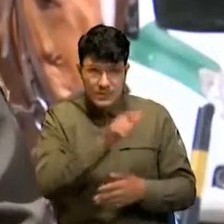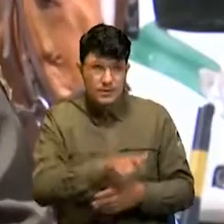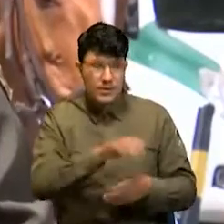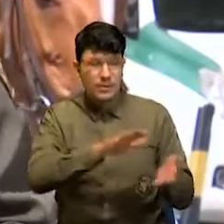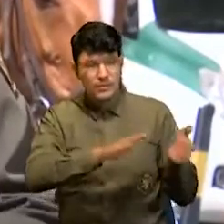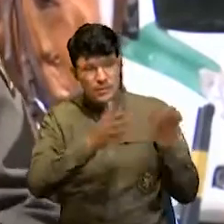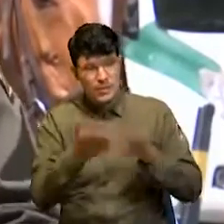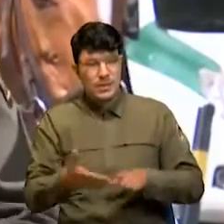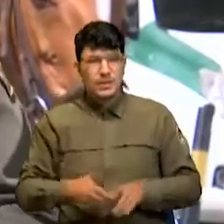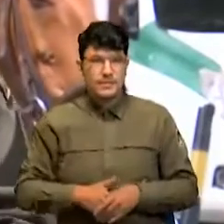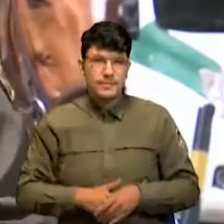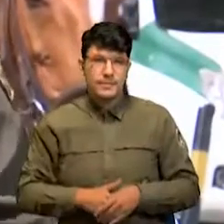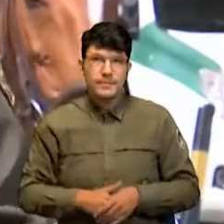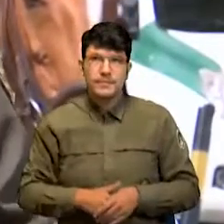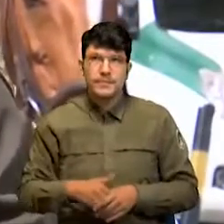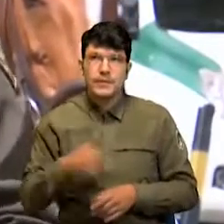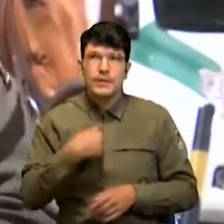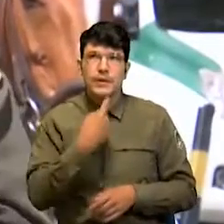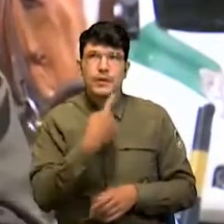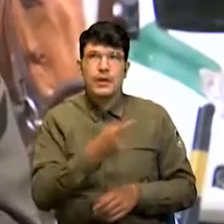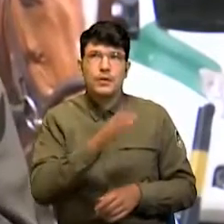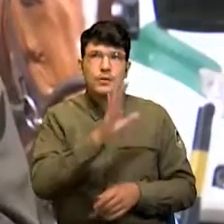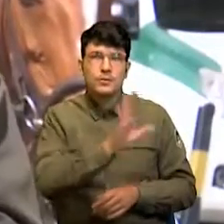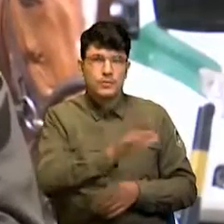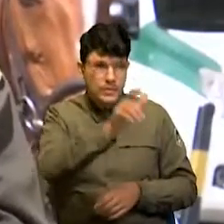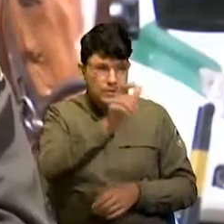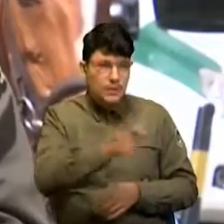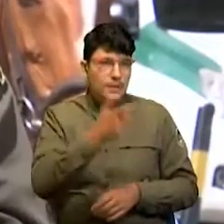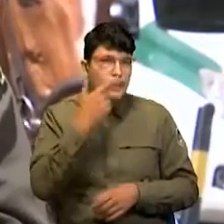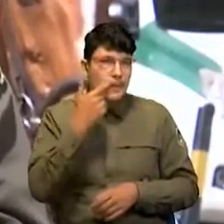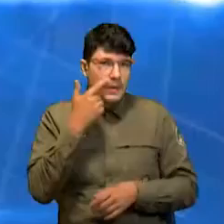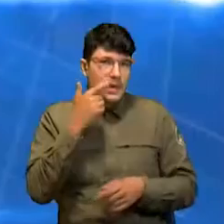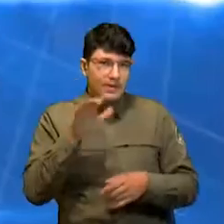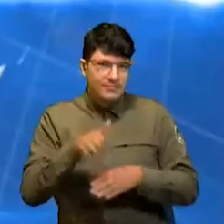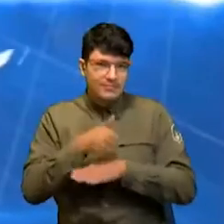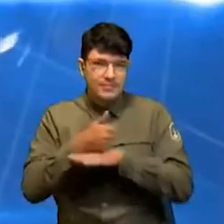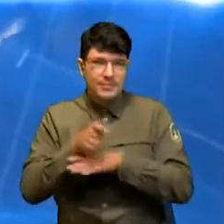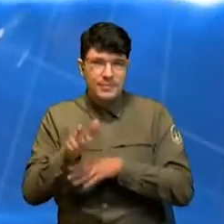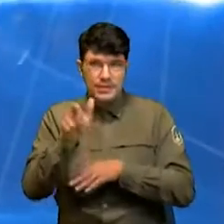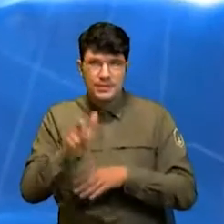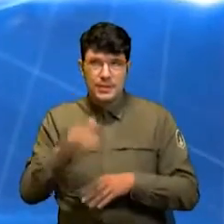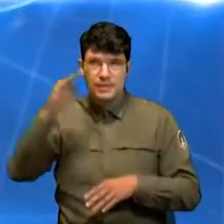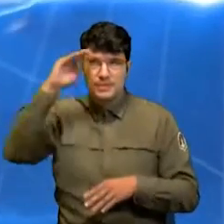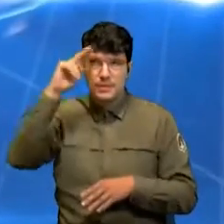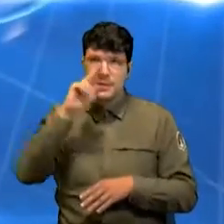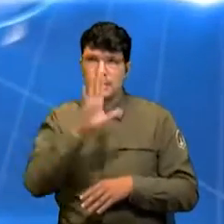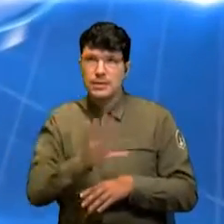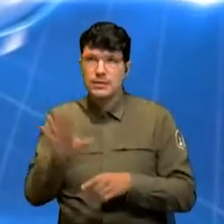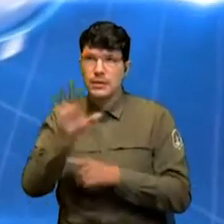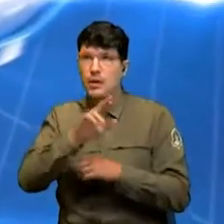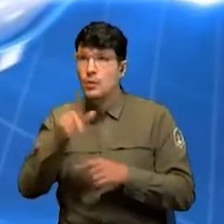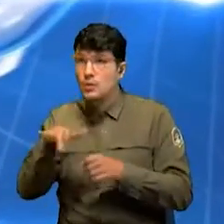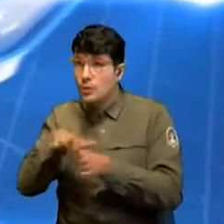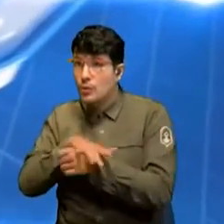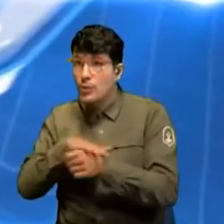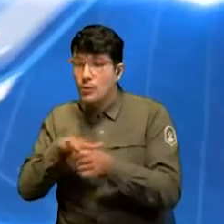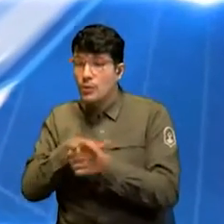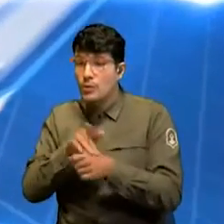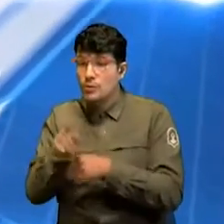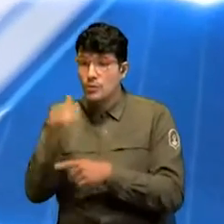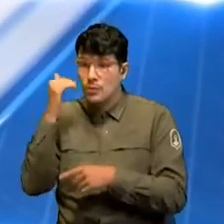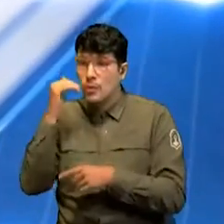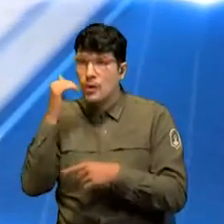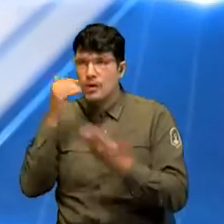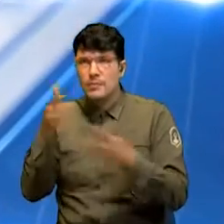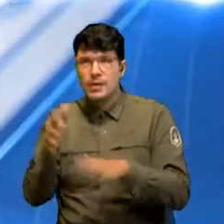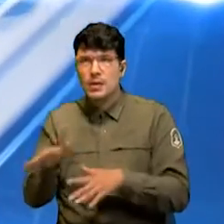ciudadano insisto padre de un señor bator y es el otro caso se registró en el barrio cuberos niño donde una mujer de